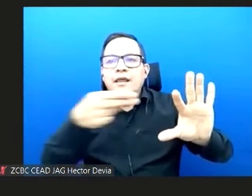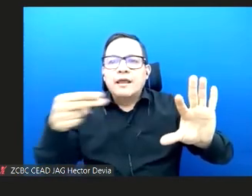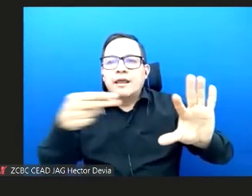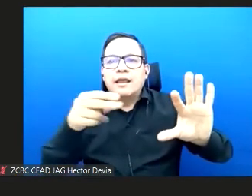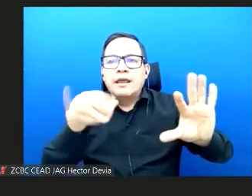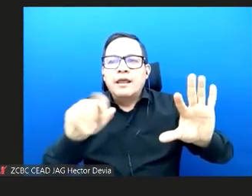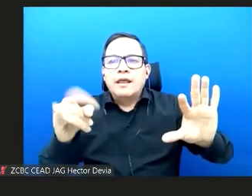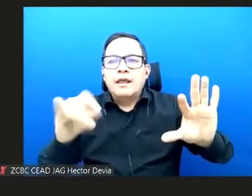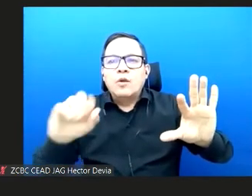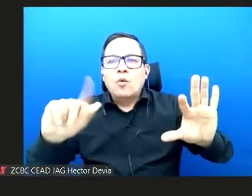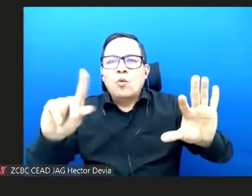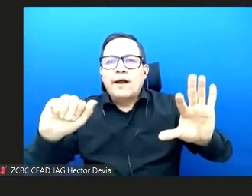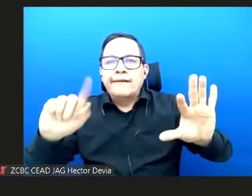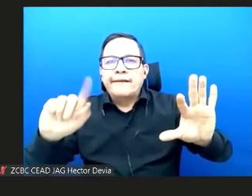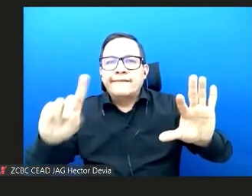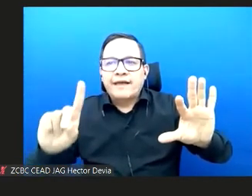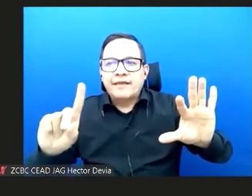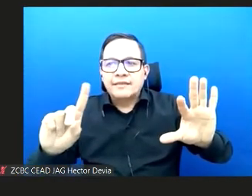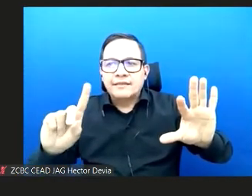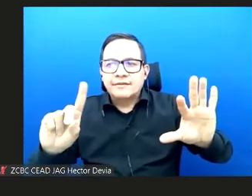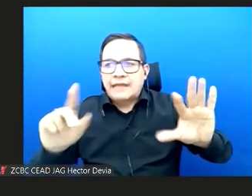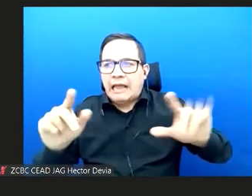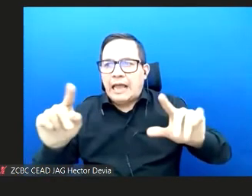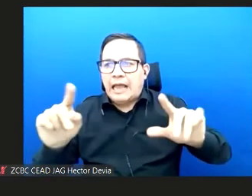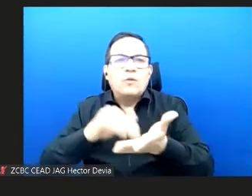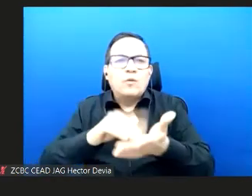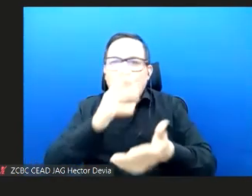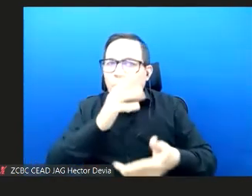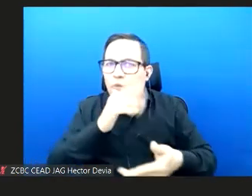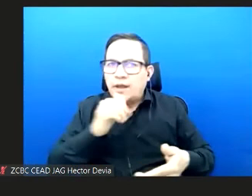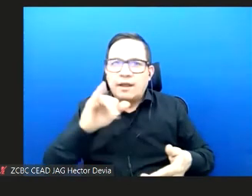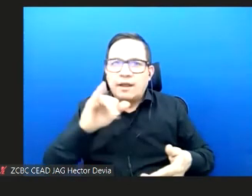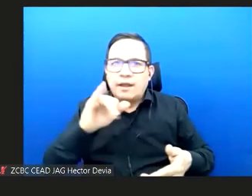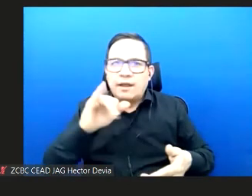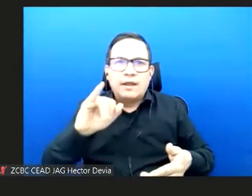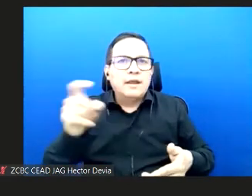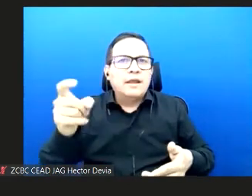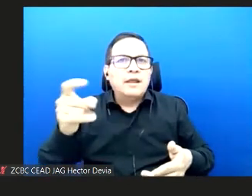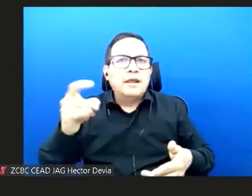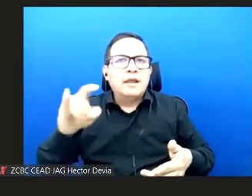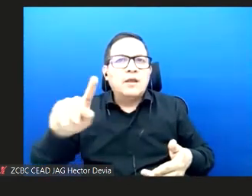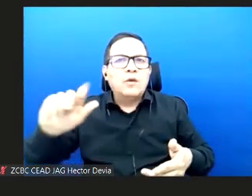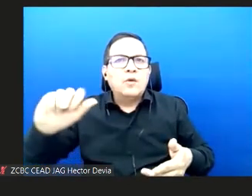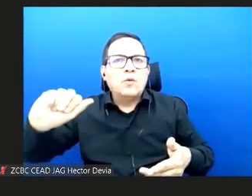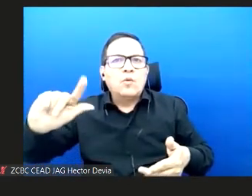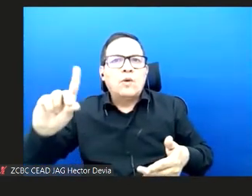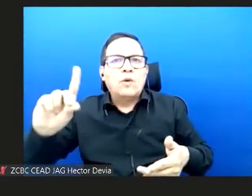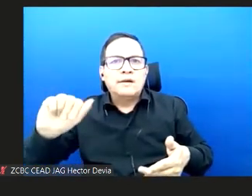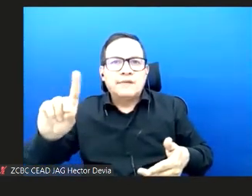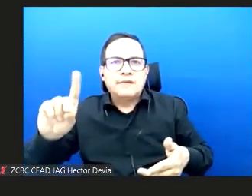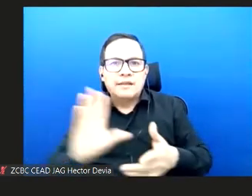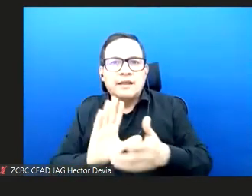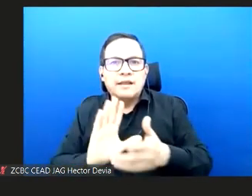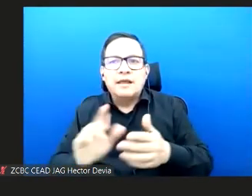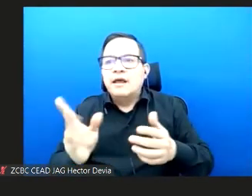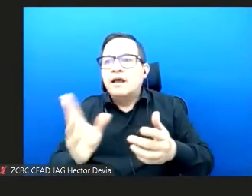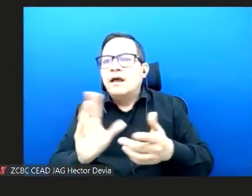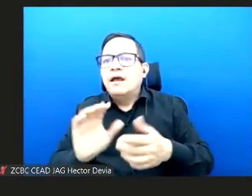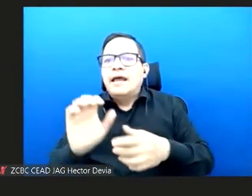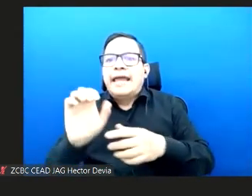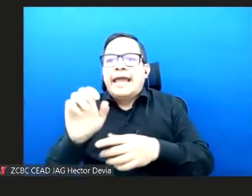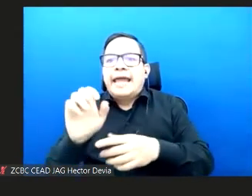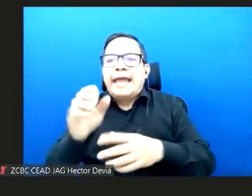Ay, perdónenme, se me fue aquí. Que no hay igualdad entre las operaciones. ¿Listo? Entonces, ¿cómo revisan